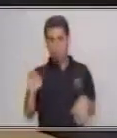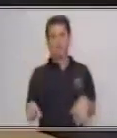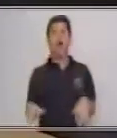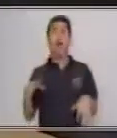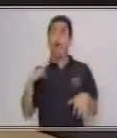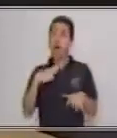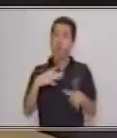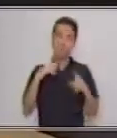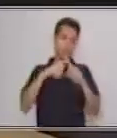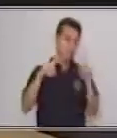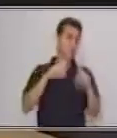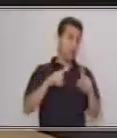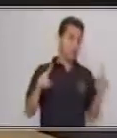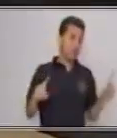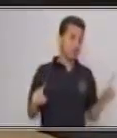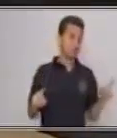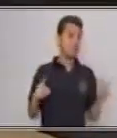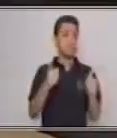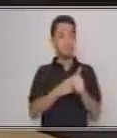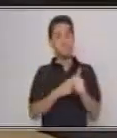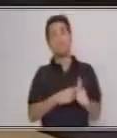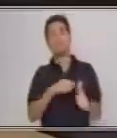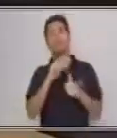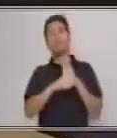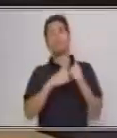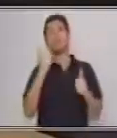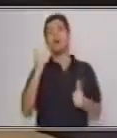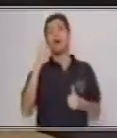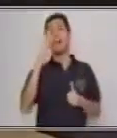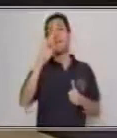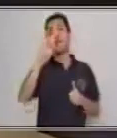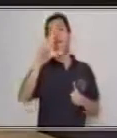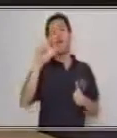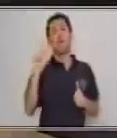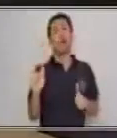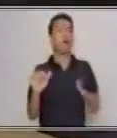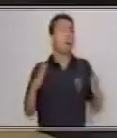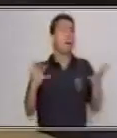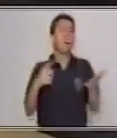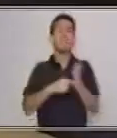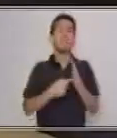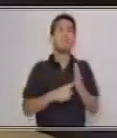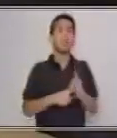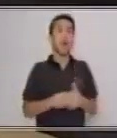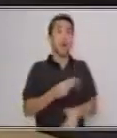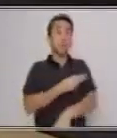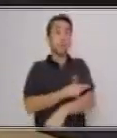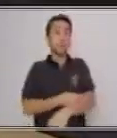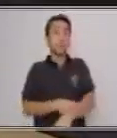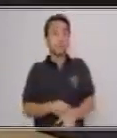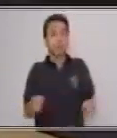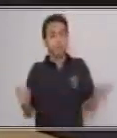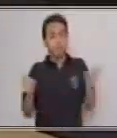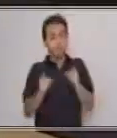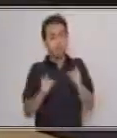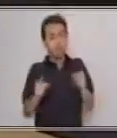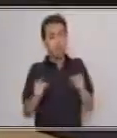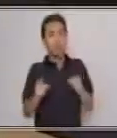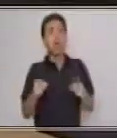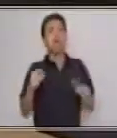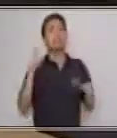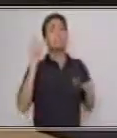las fábulas. Las fábulas son historias breves donde encontramos muchos animales, pero